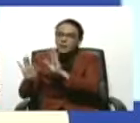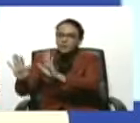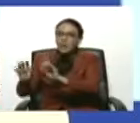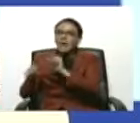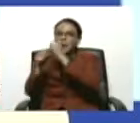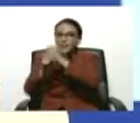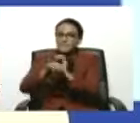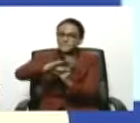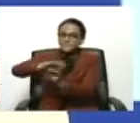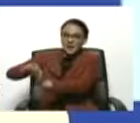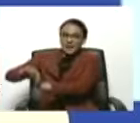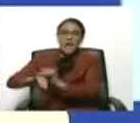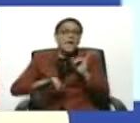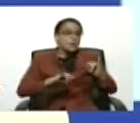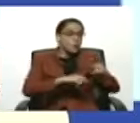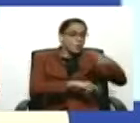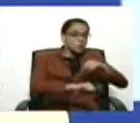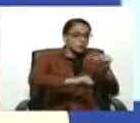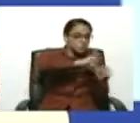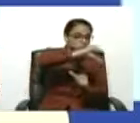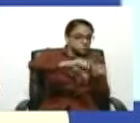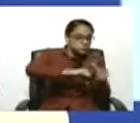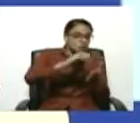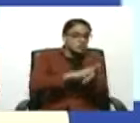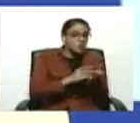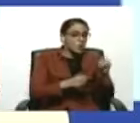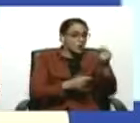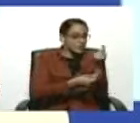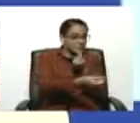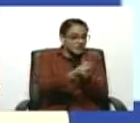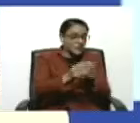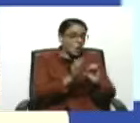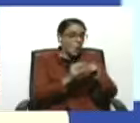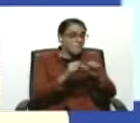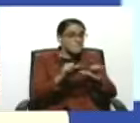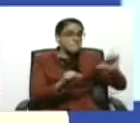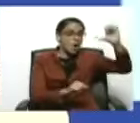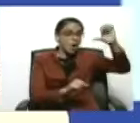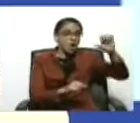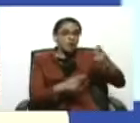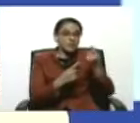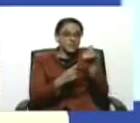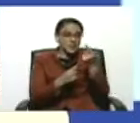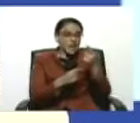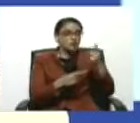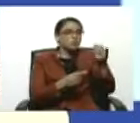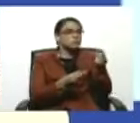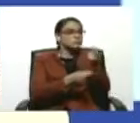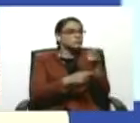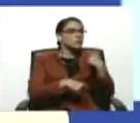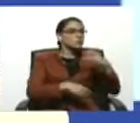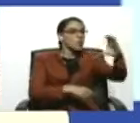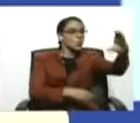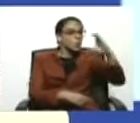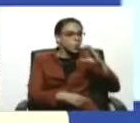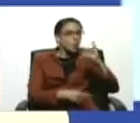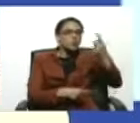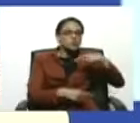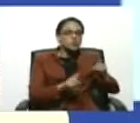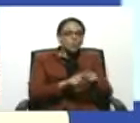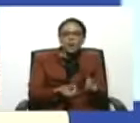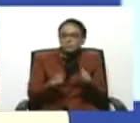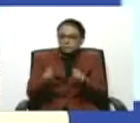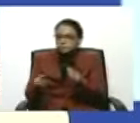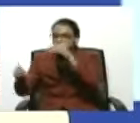de producción ayudó al al Libre Mercado y ese Libre Mercado fue creciendo cada vez